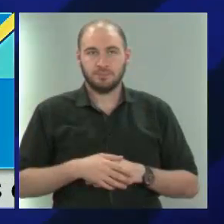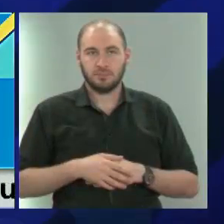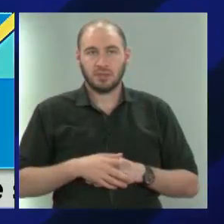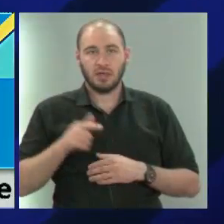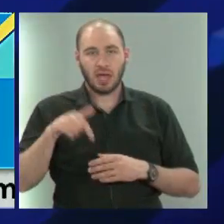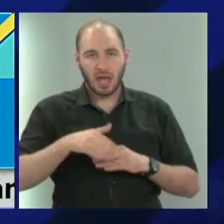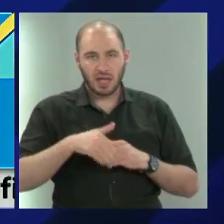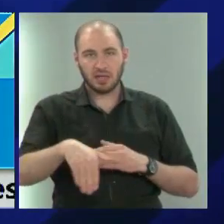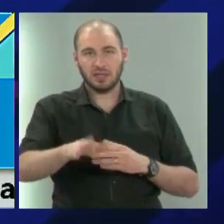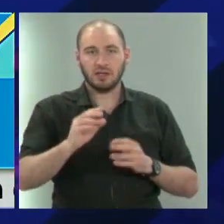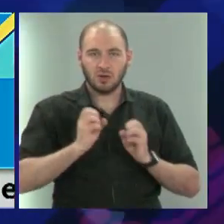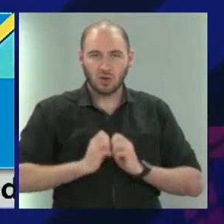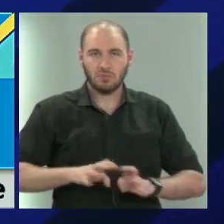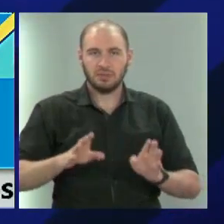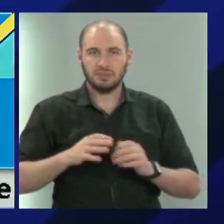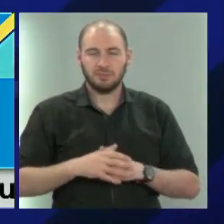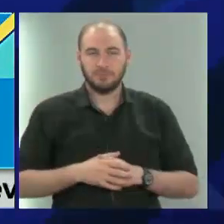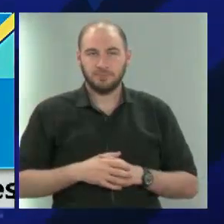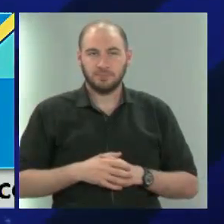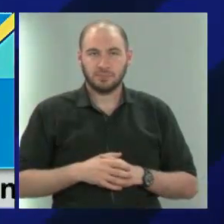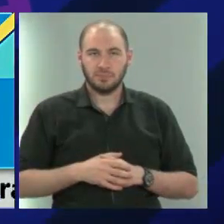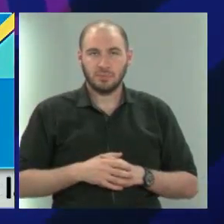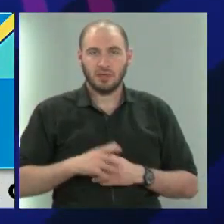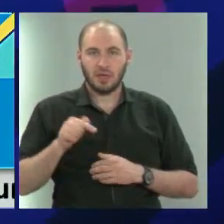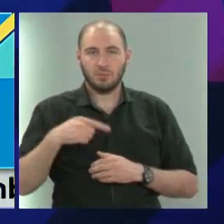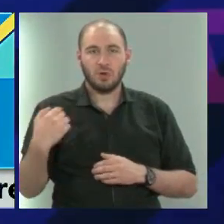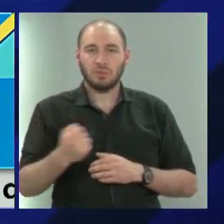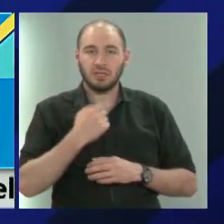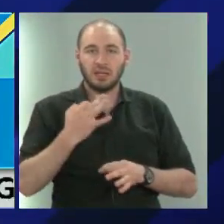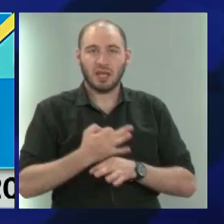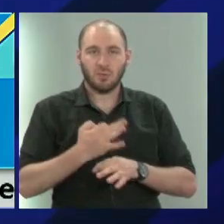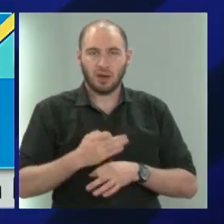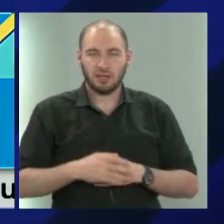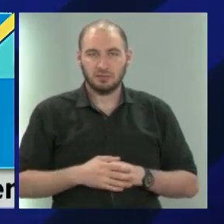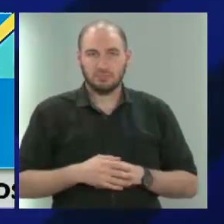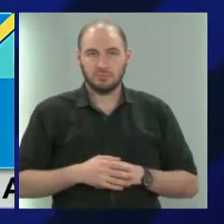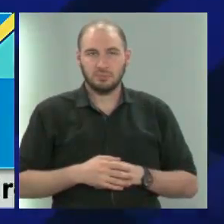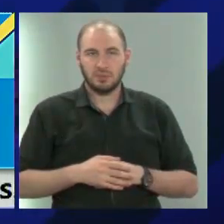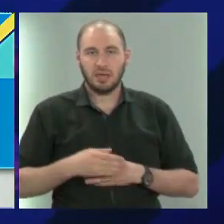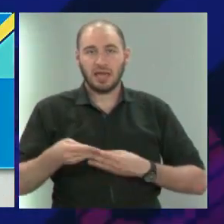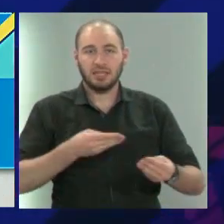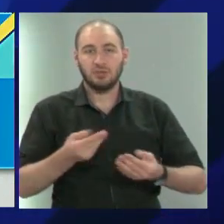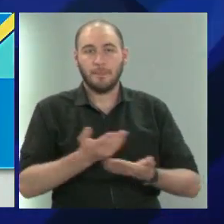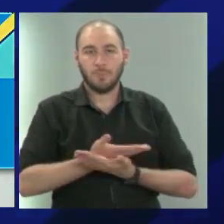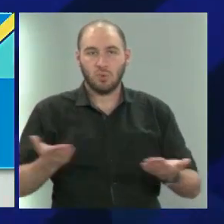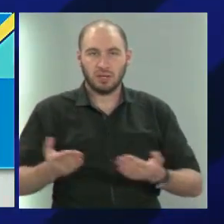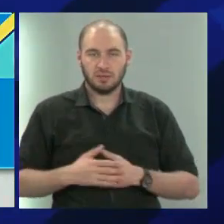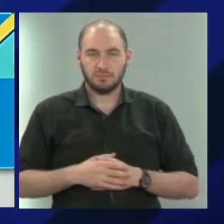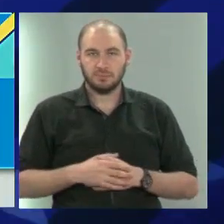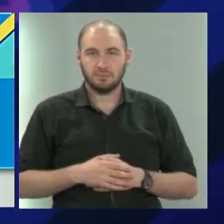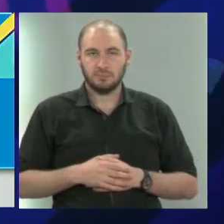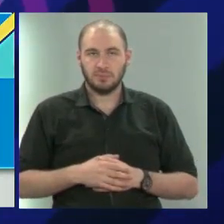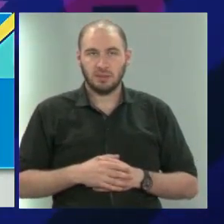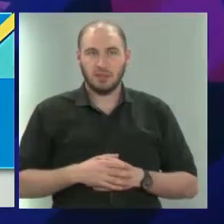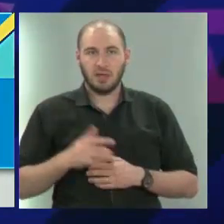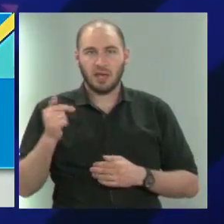partir de ese momento empezó a tener importancia en las escuelas de gestión pública de